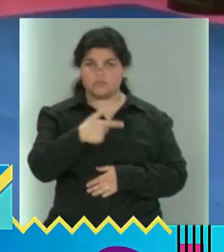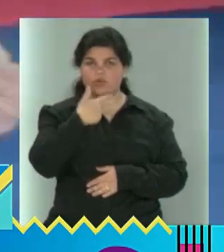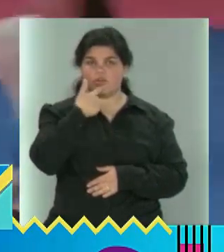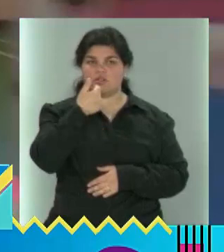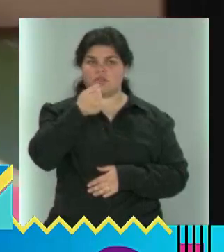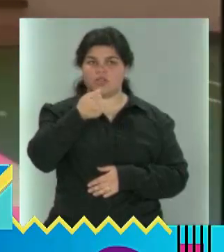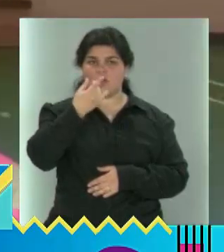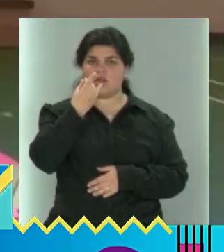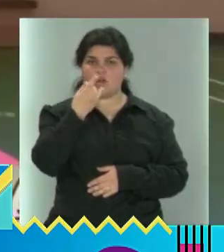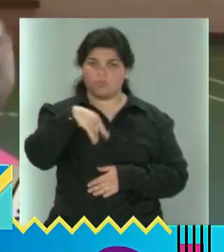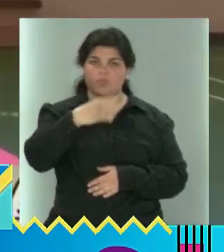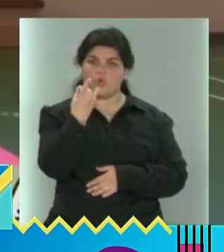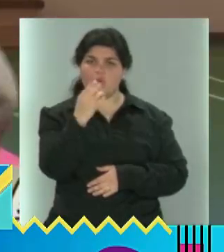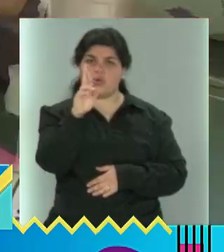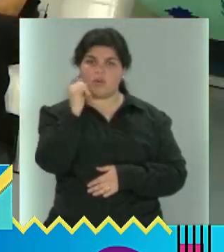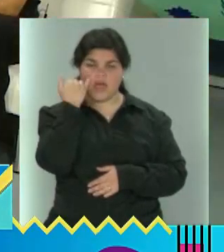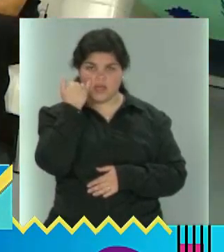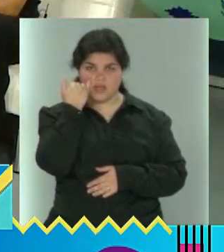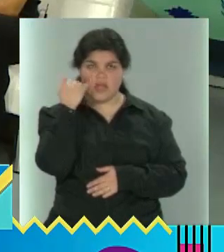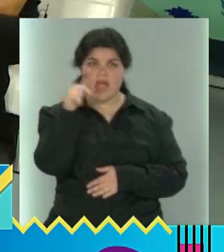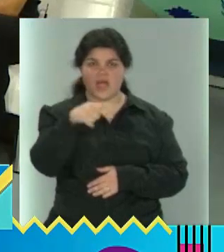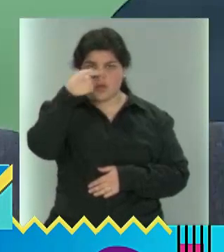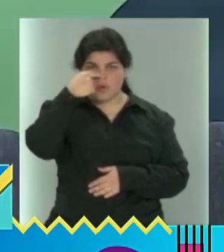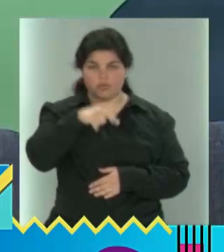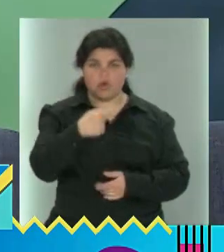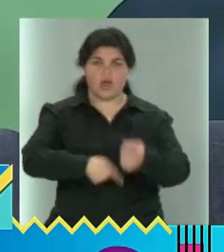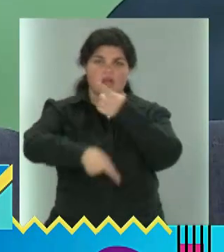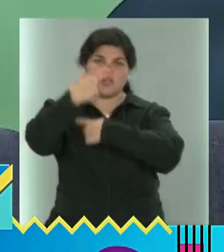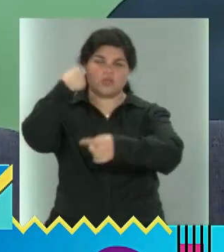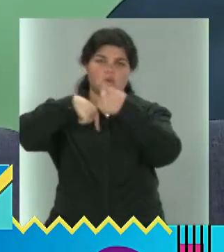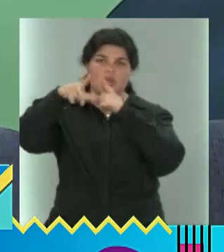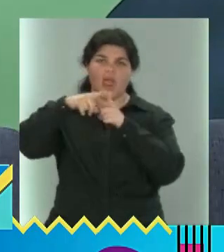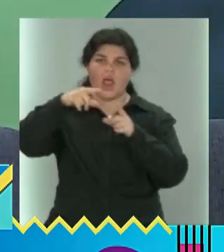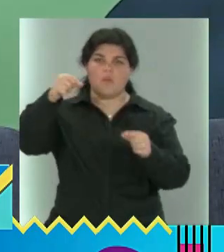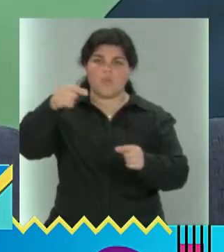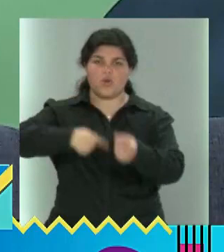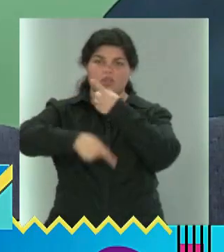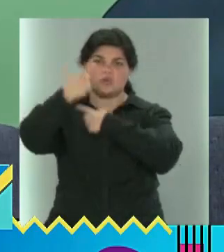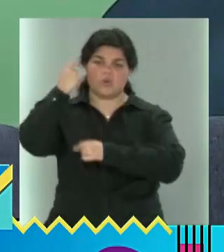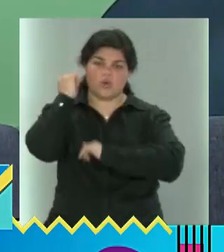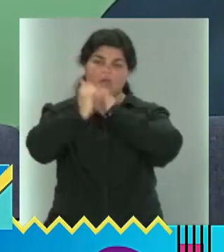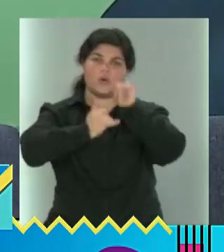la historia de Japón, ¿no? Y cómo se eliminó